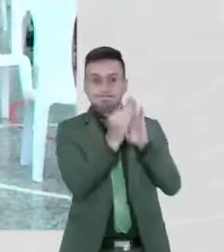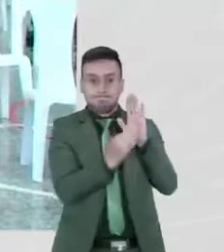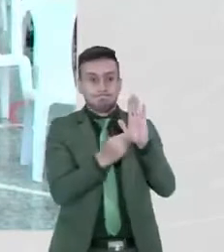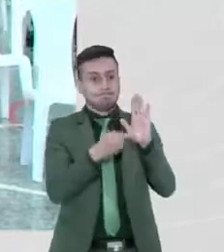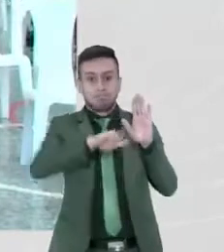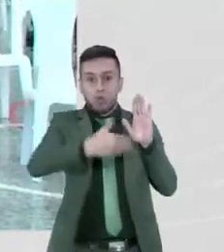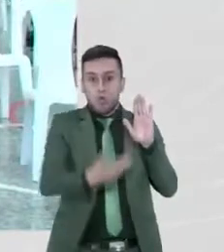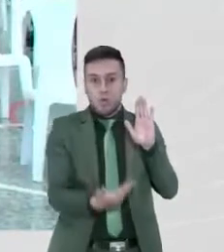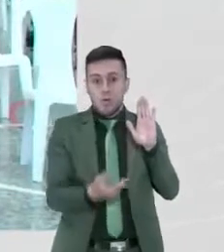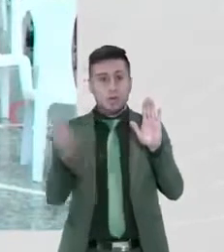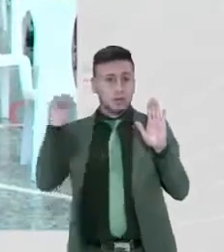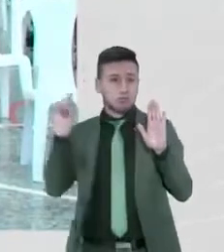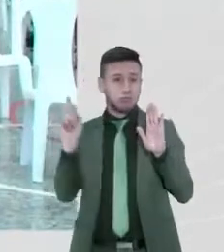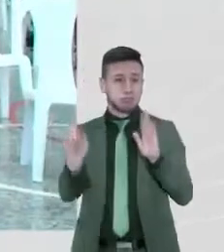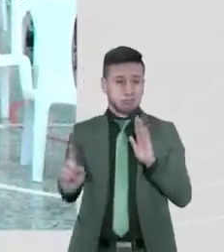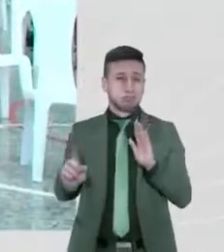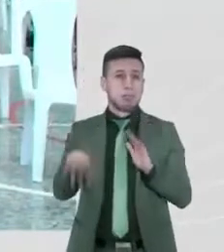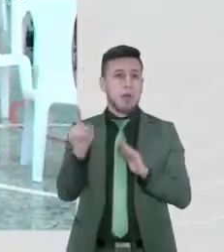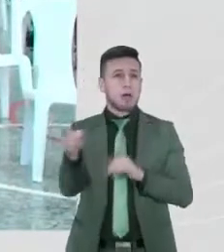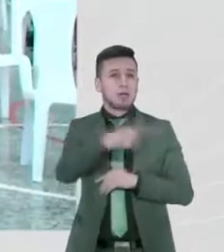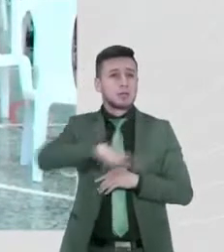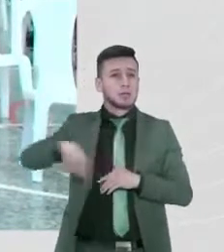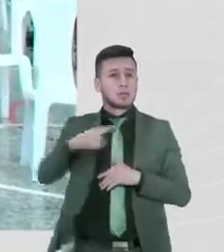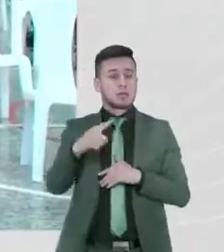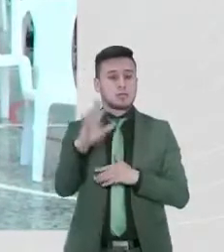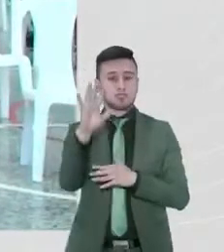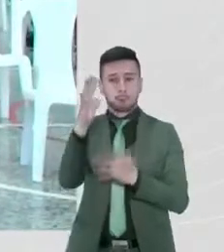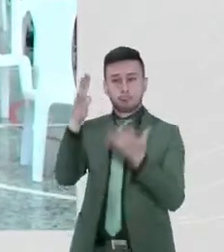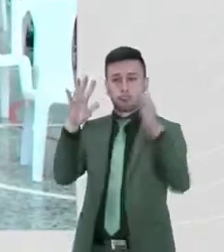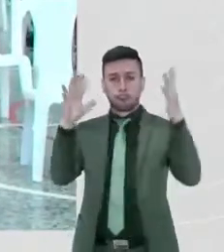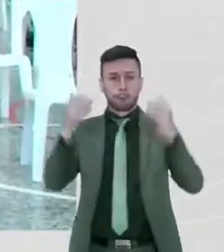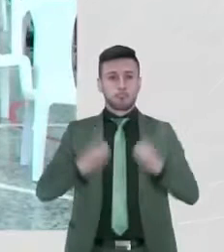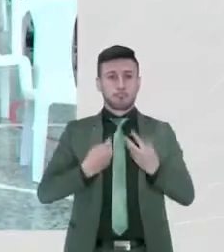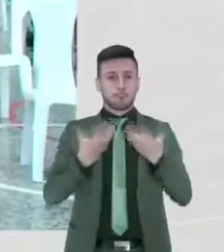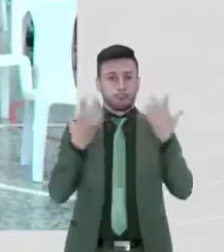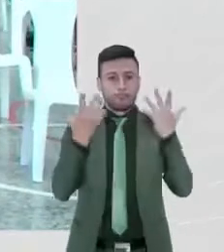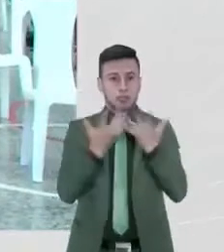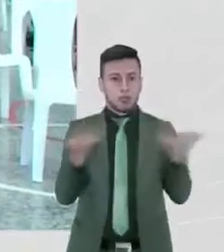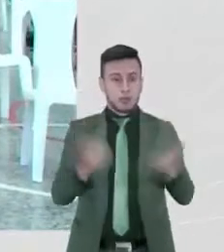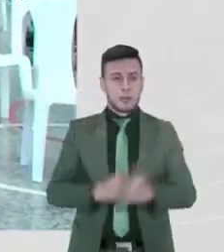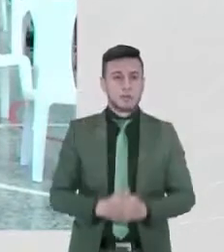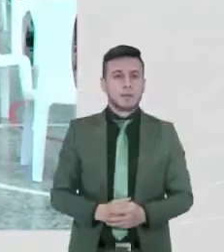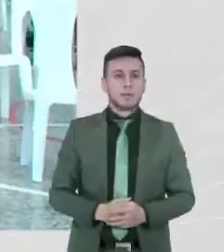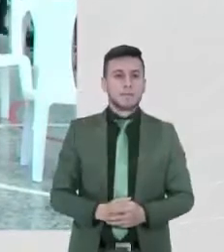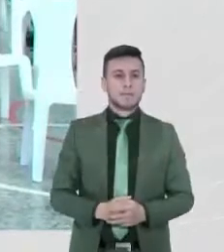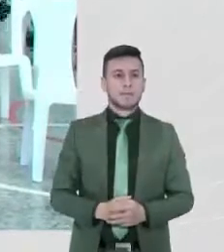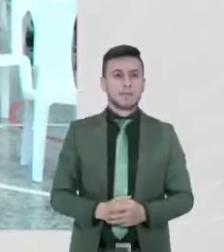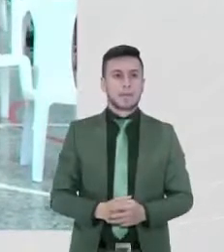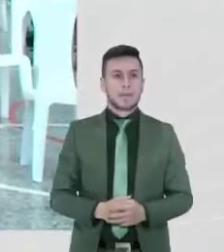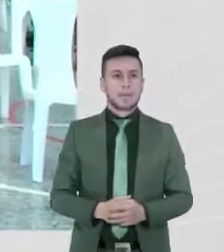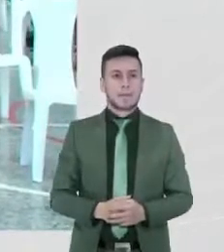utilizado por generaciones como cercas vivas y entre otras propiedades, y también